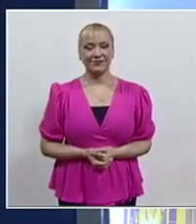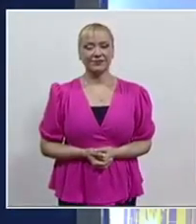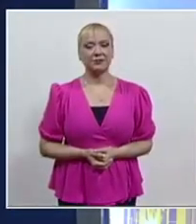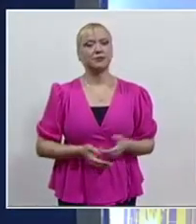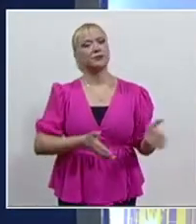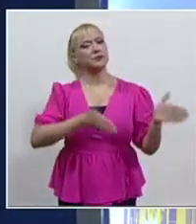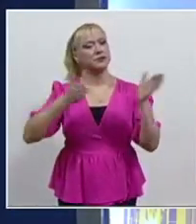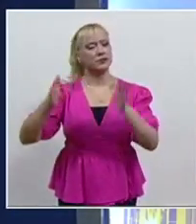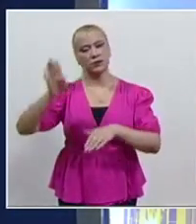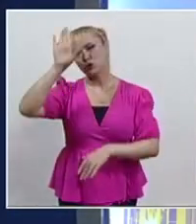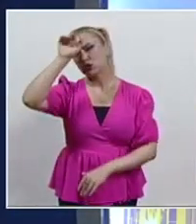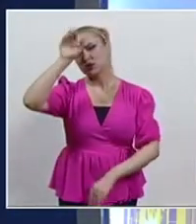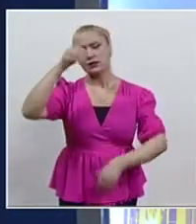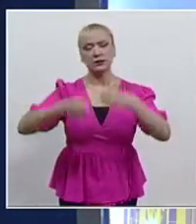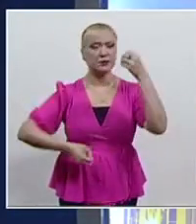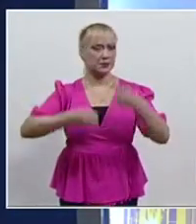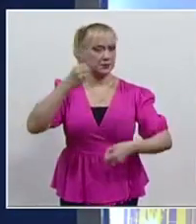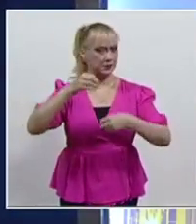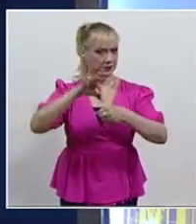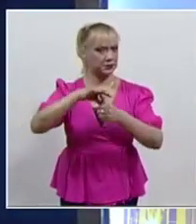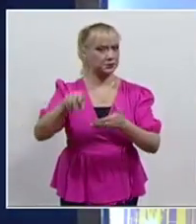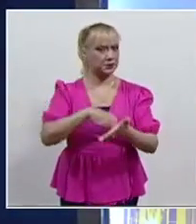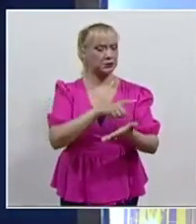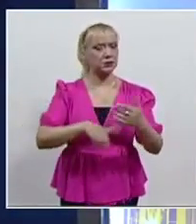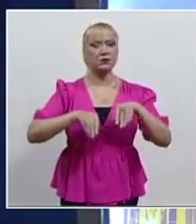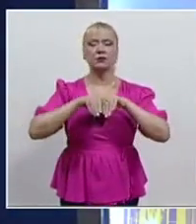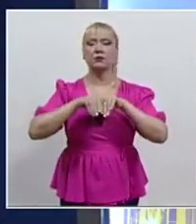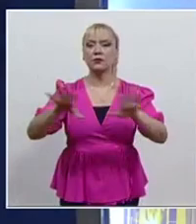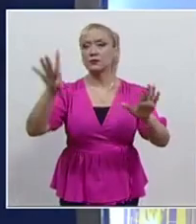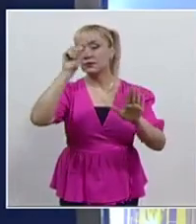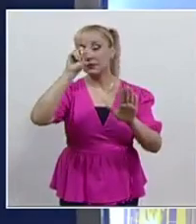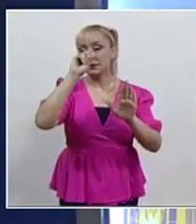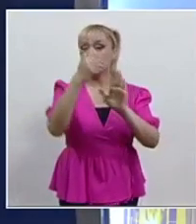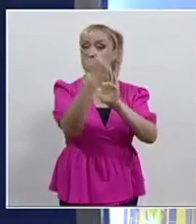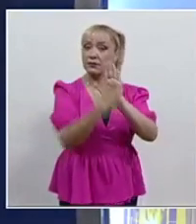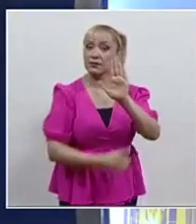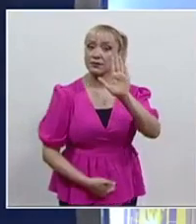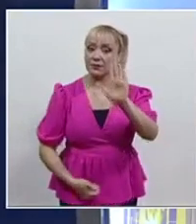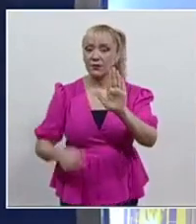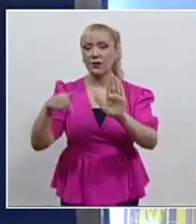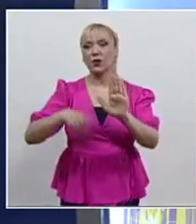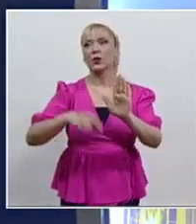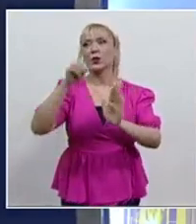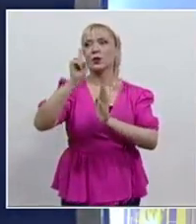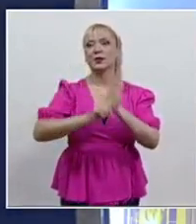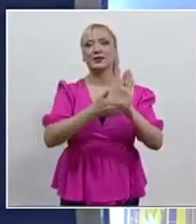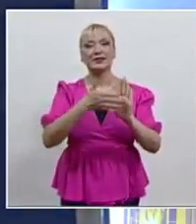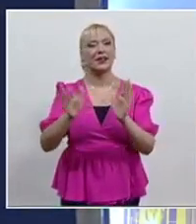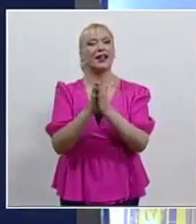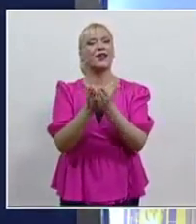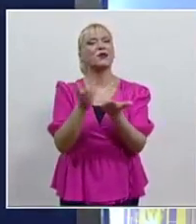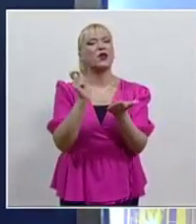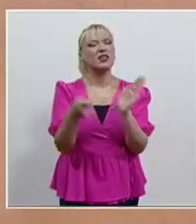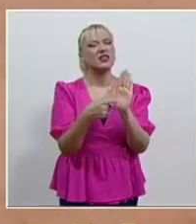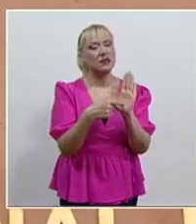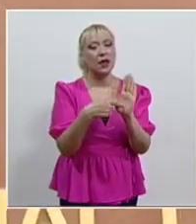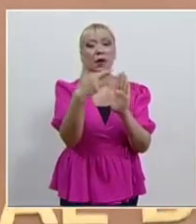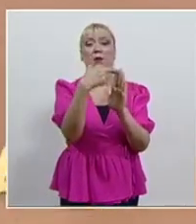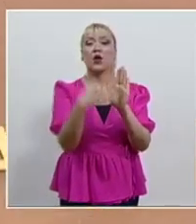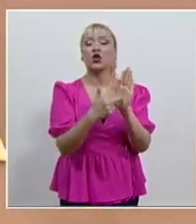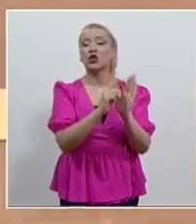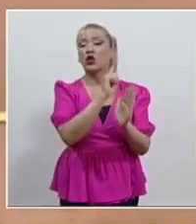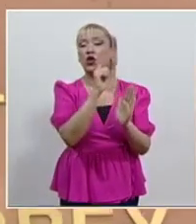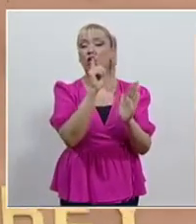La Sala Monterrey del Tribunal Electoral publicó su recomendación editorial del mes. Se trata del protocolo para la atención de la